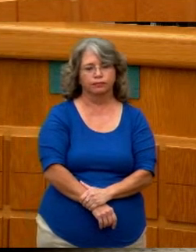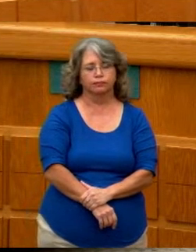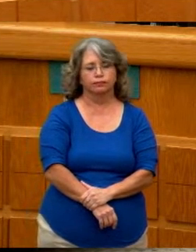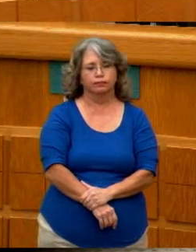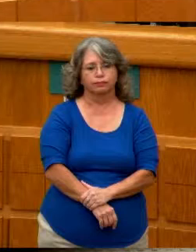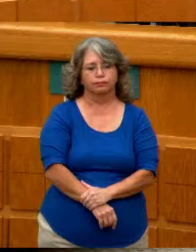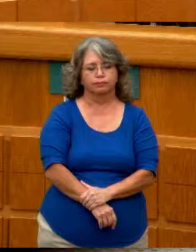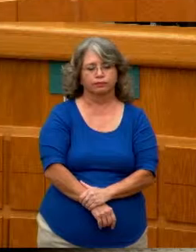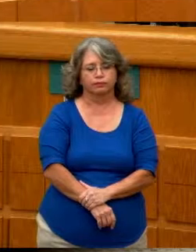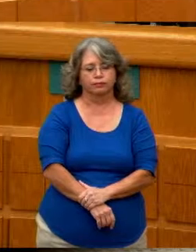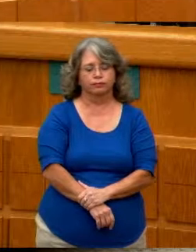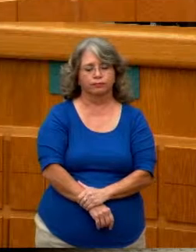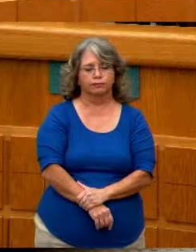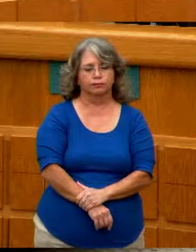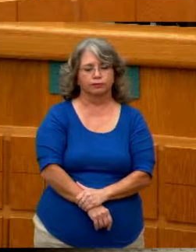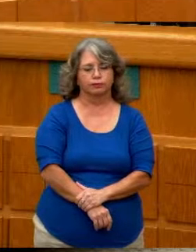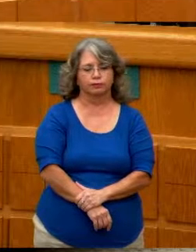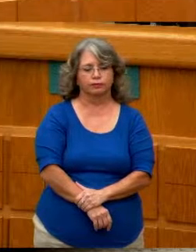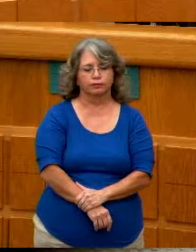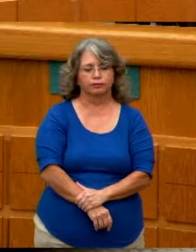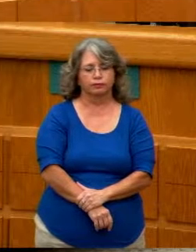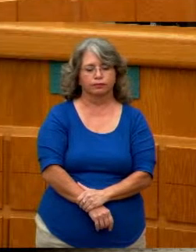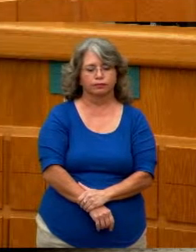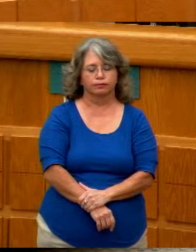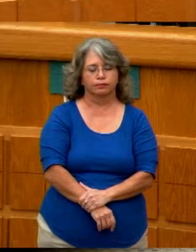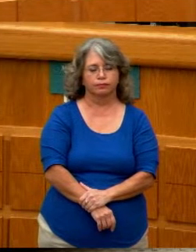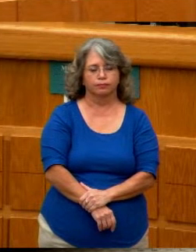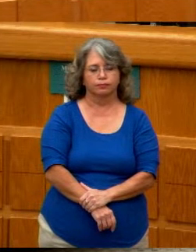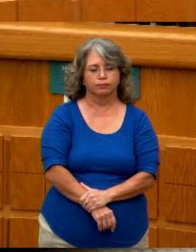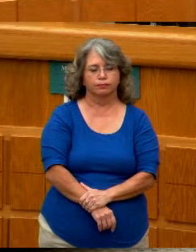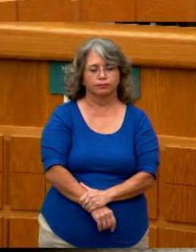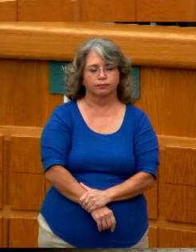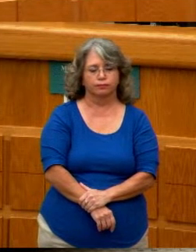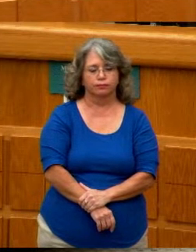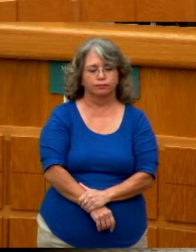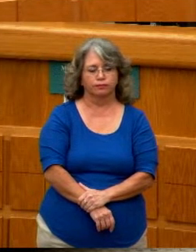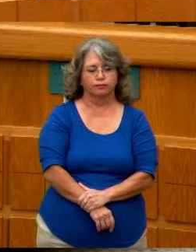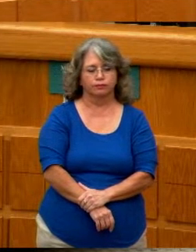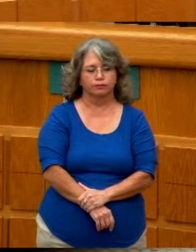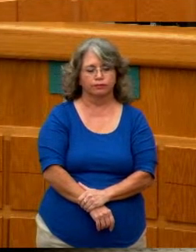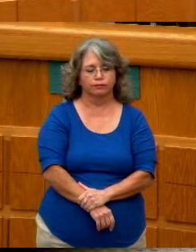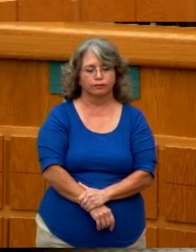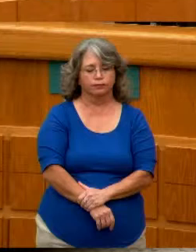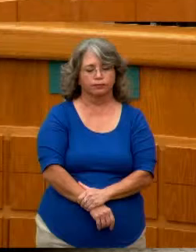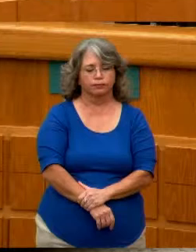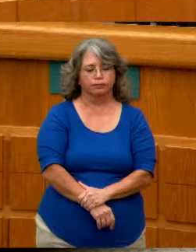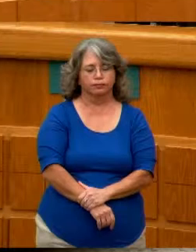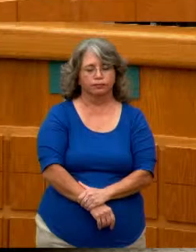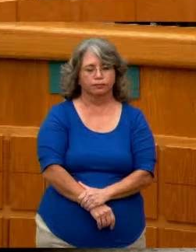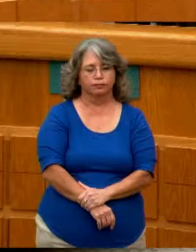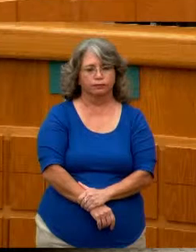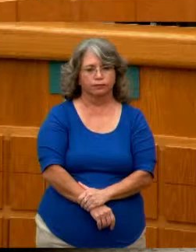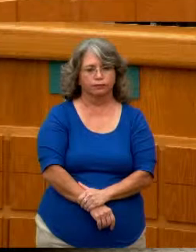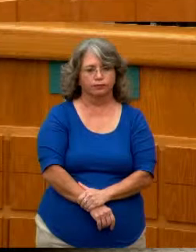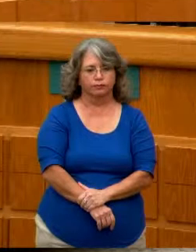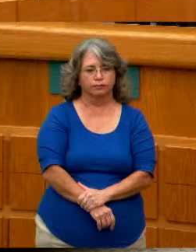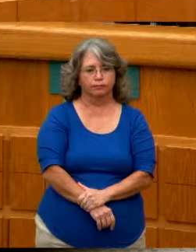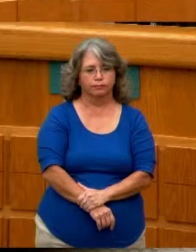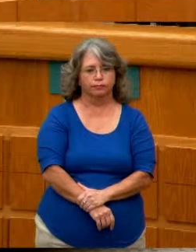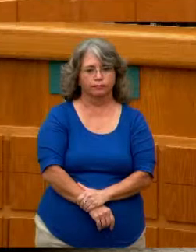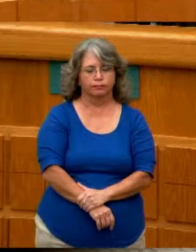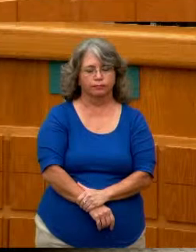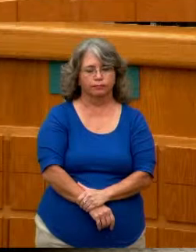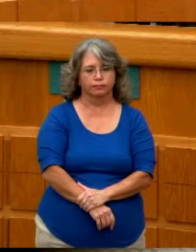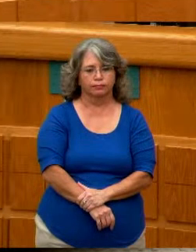de celebraciones le pedimos tomar acciones para evitar contagios. Entre estos, planifique sus vacaciones, invite solo a miembros de la familia